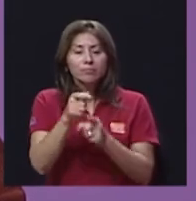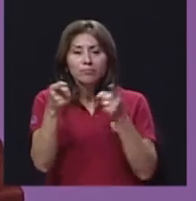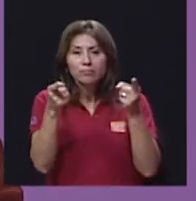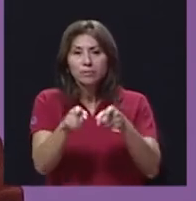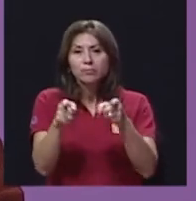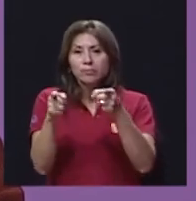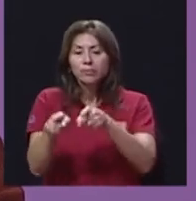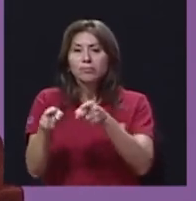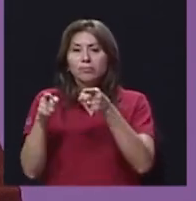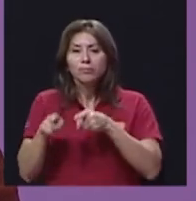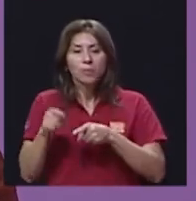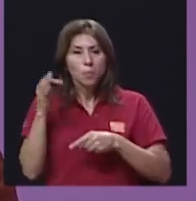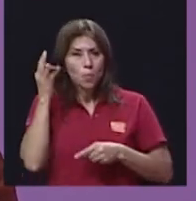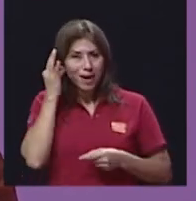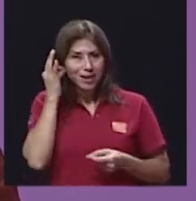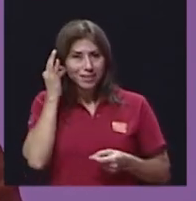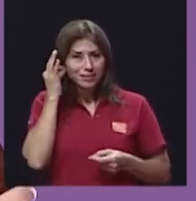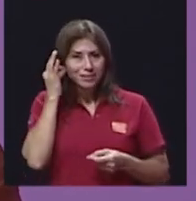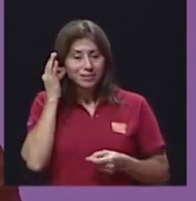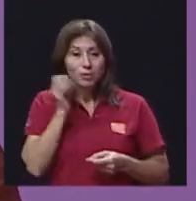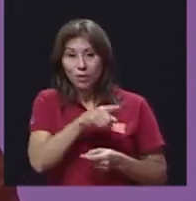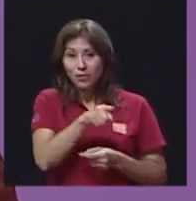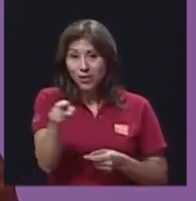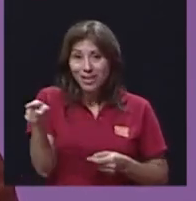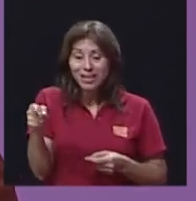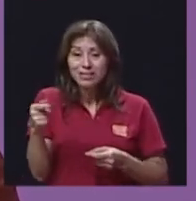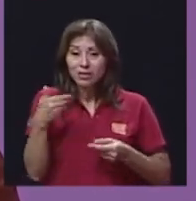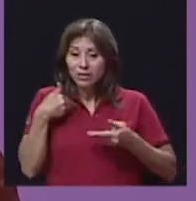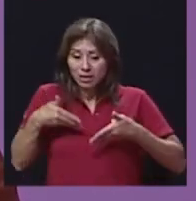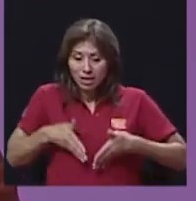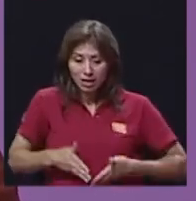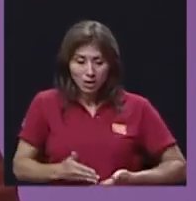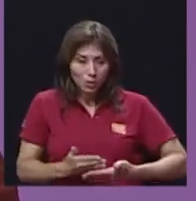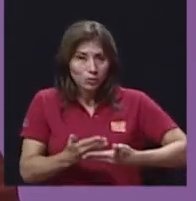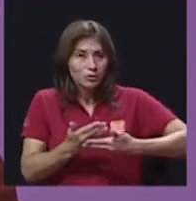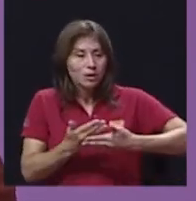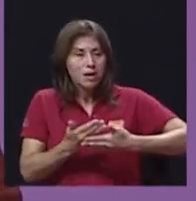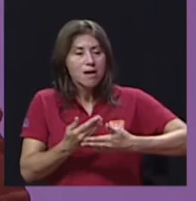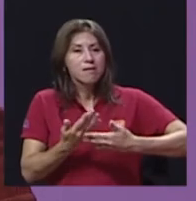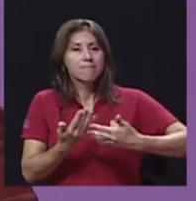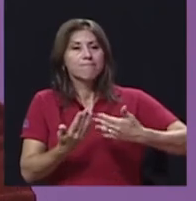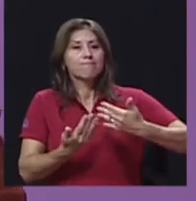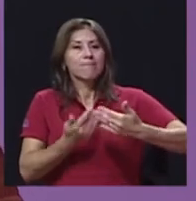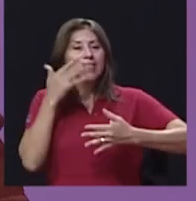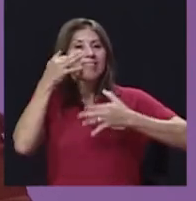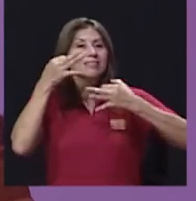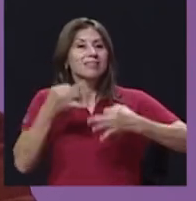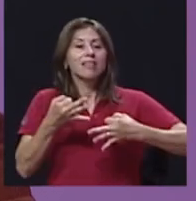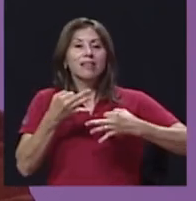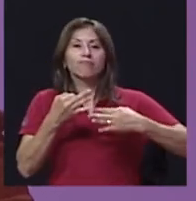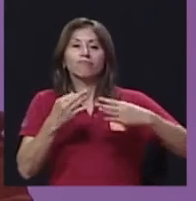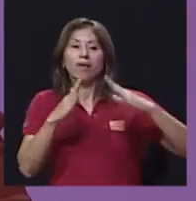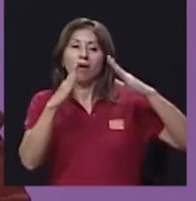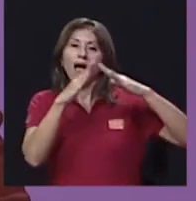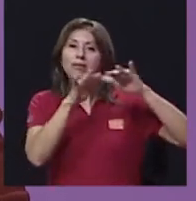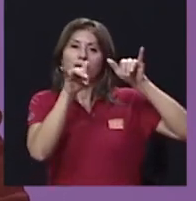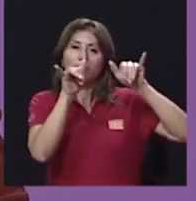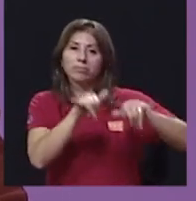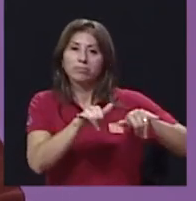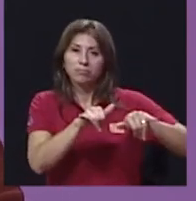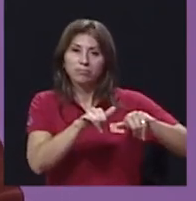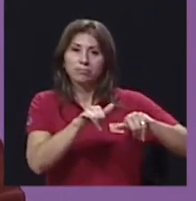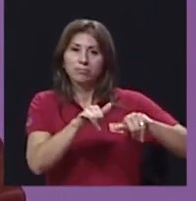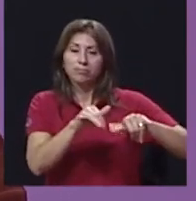que a la hora de ser mamá deciden regresar a la casa y las condiciones que hacen eso y en